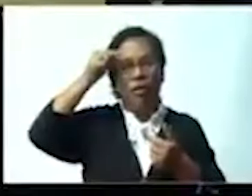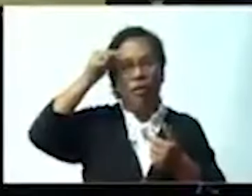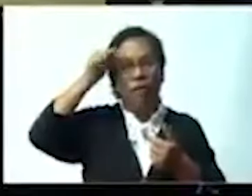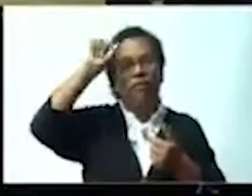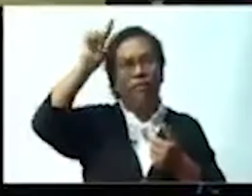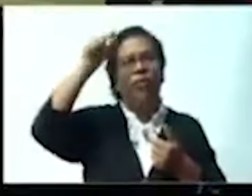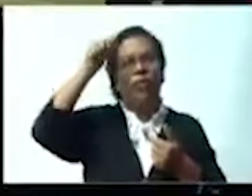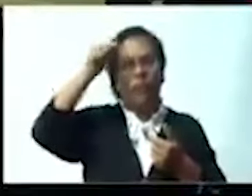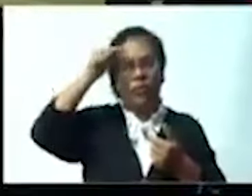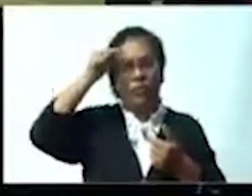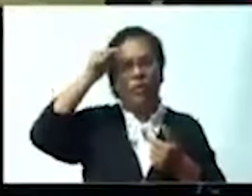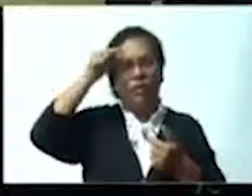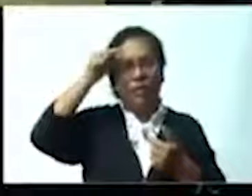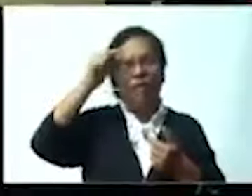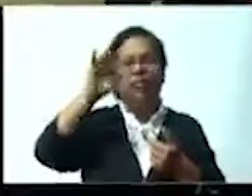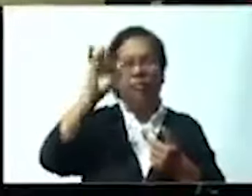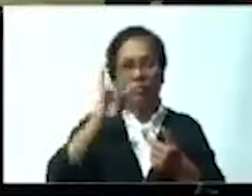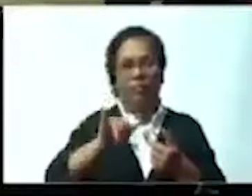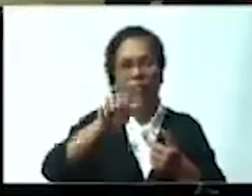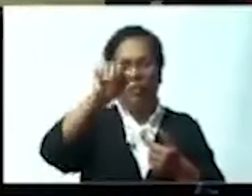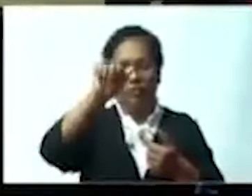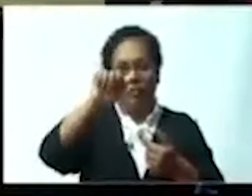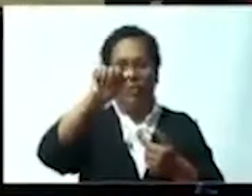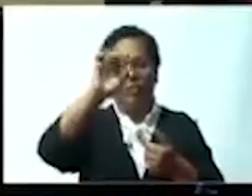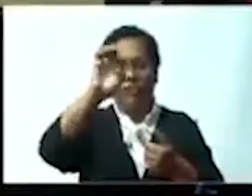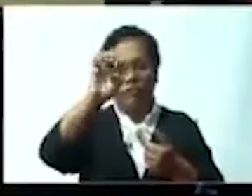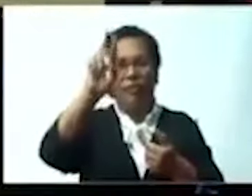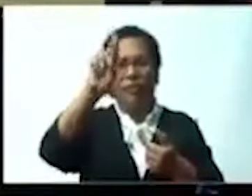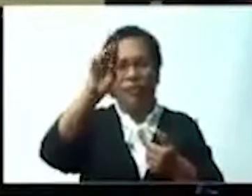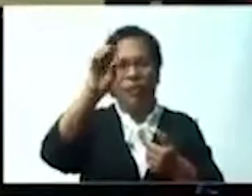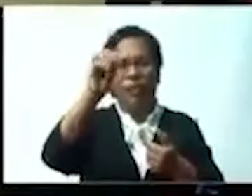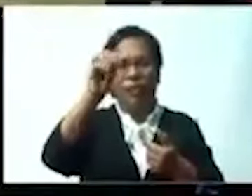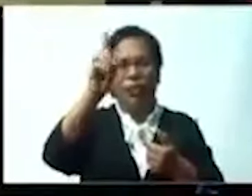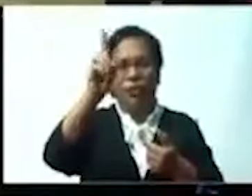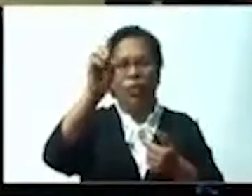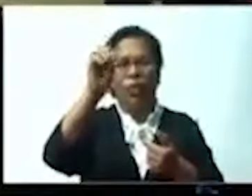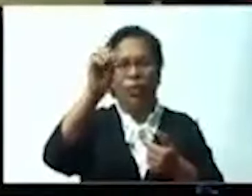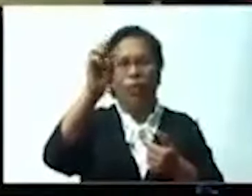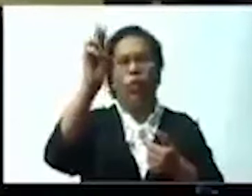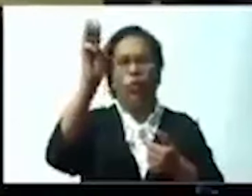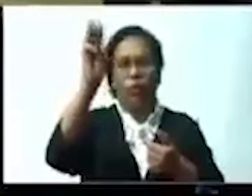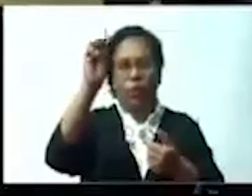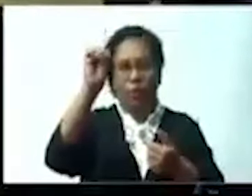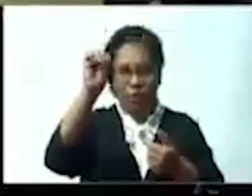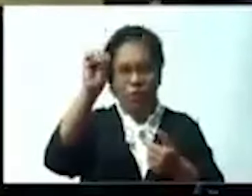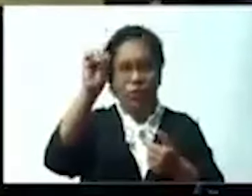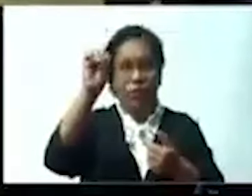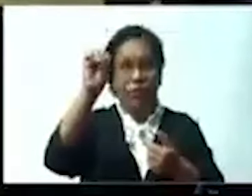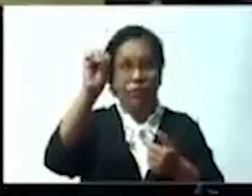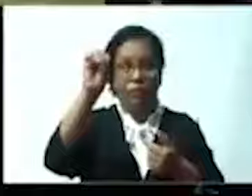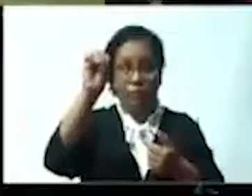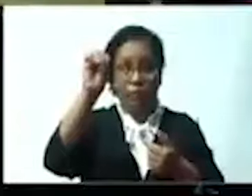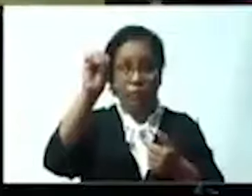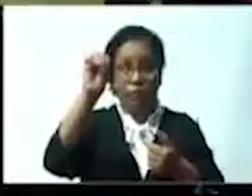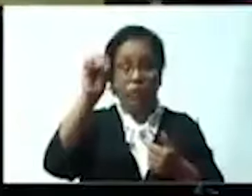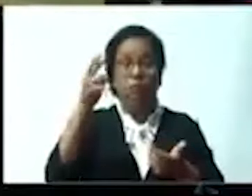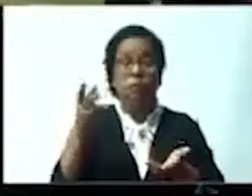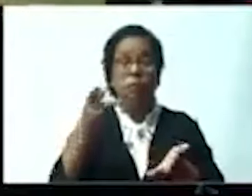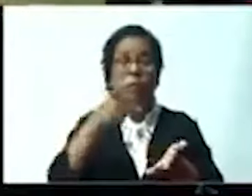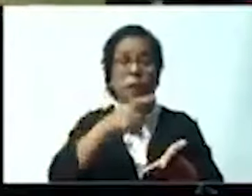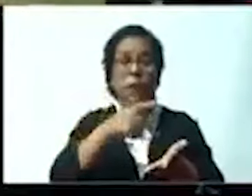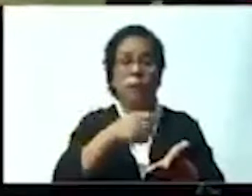también. Eso es Aerodón. Ahora, ¿cuáles son los impuestos que Aerodón no paga, que le dieron el